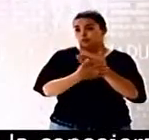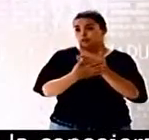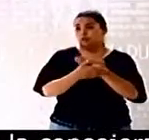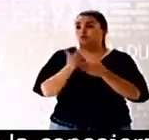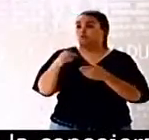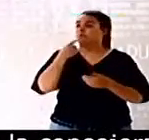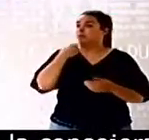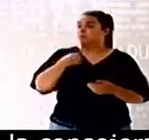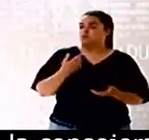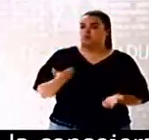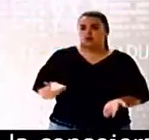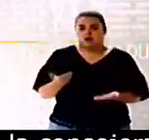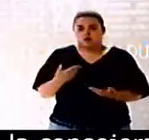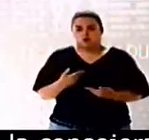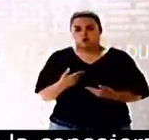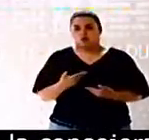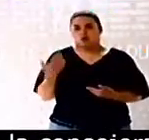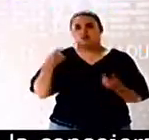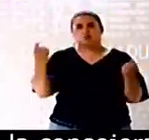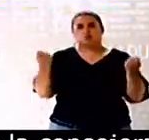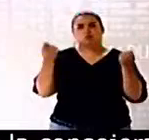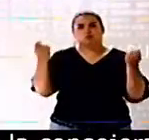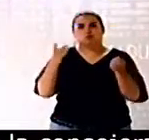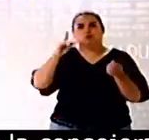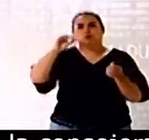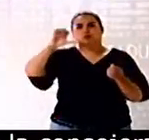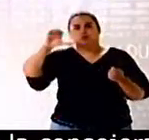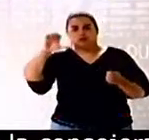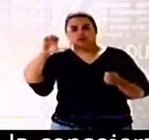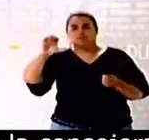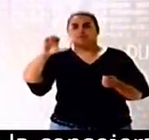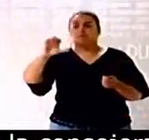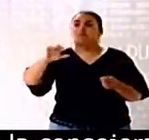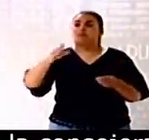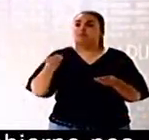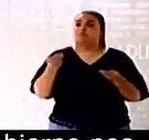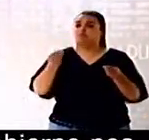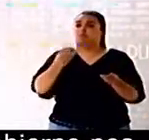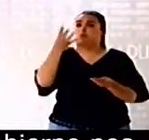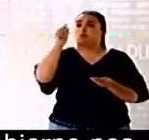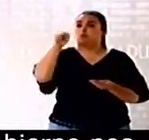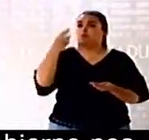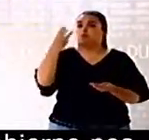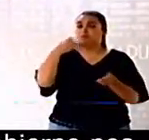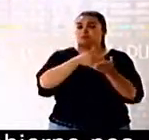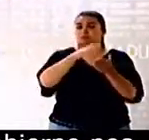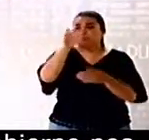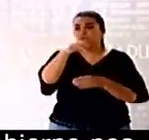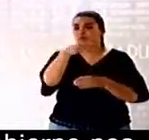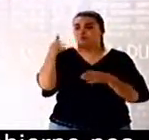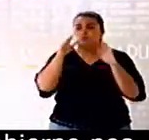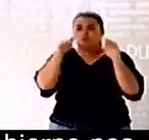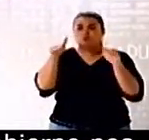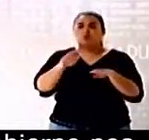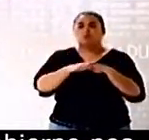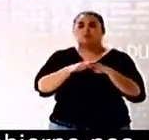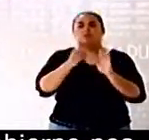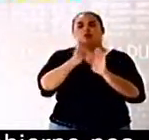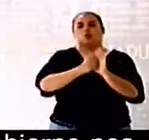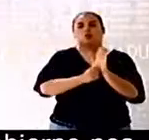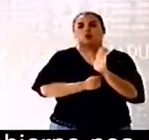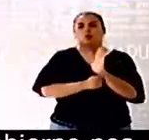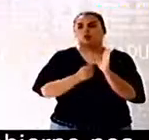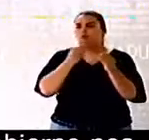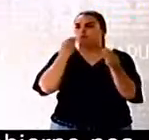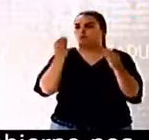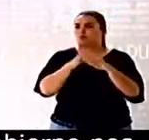hablaba de la ayuda que el lunes se ha publicado en el Diario Oficial de Extremadura, dotada con 4,3 millones de euros destinada a la mejora de las condiciones de